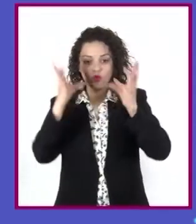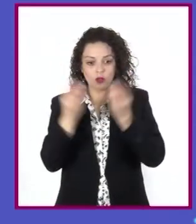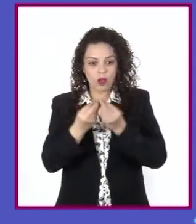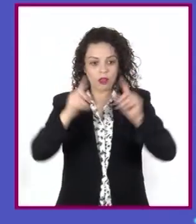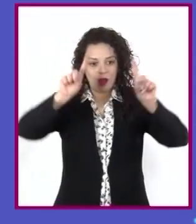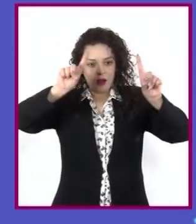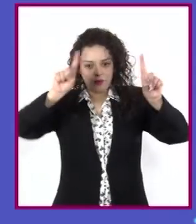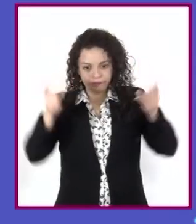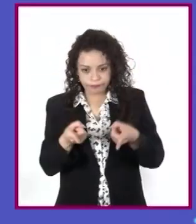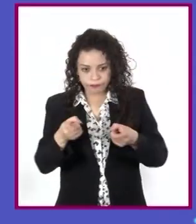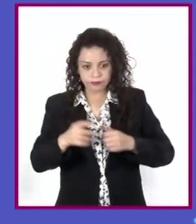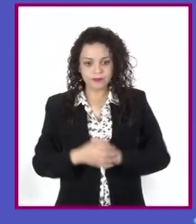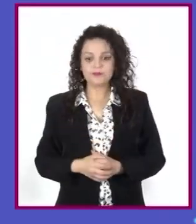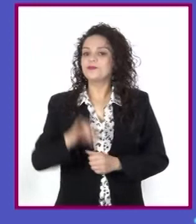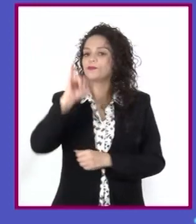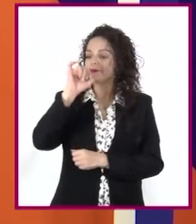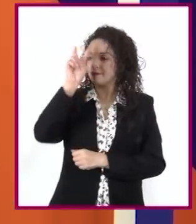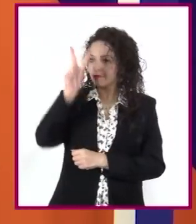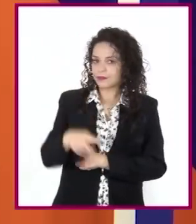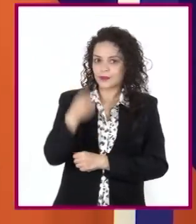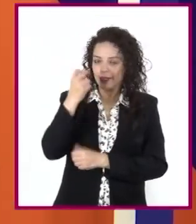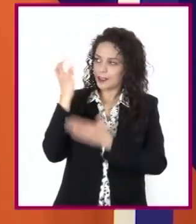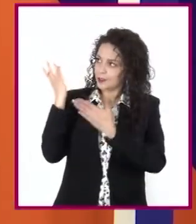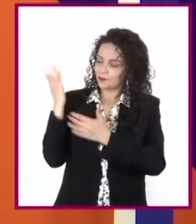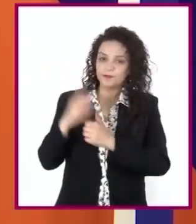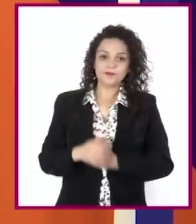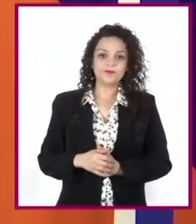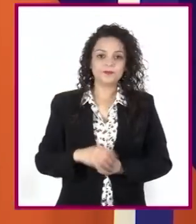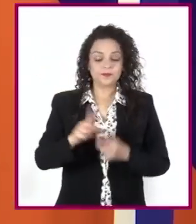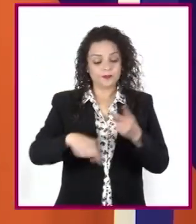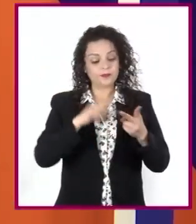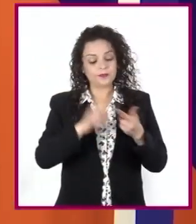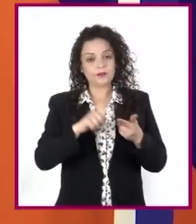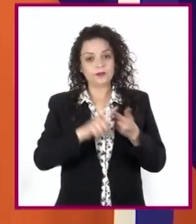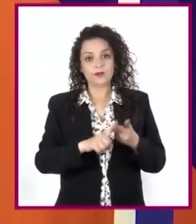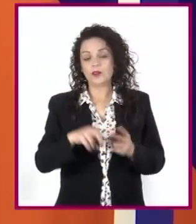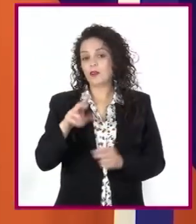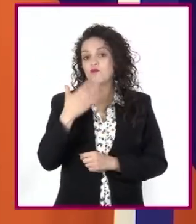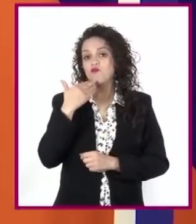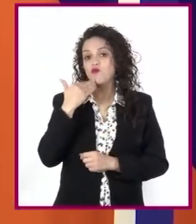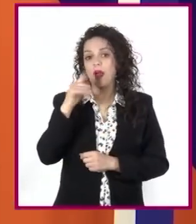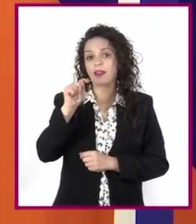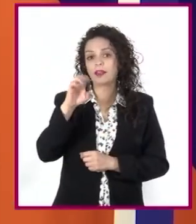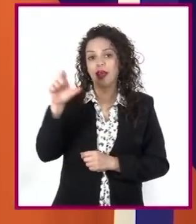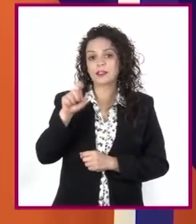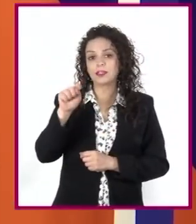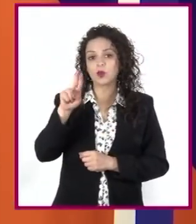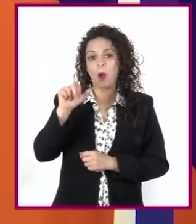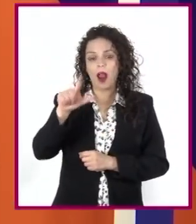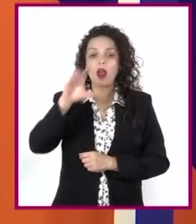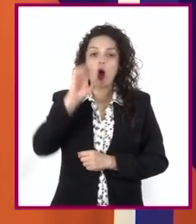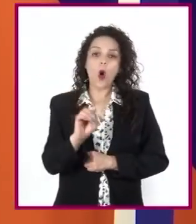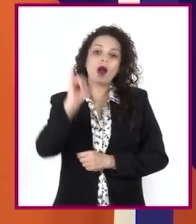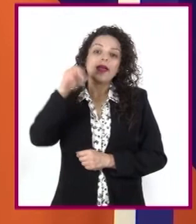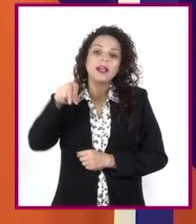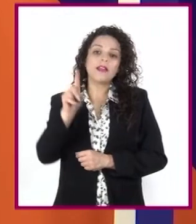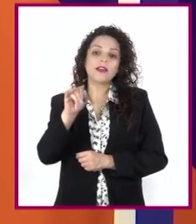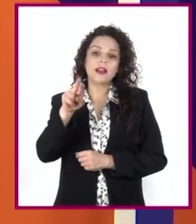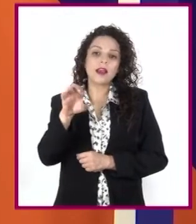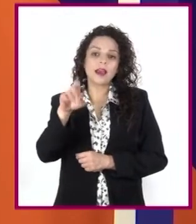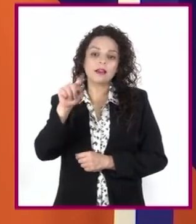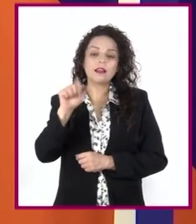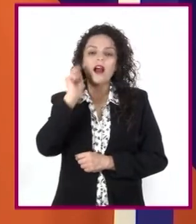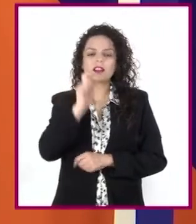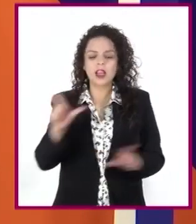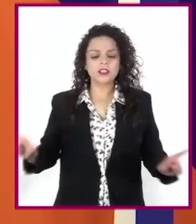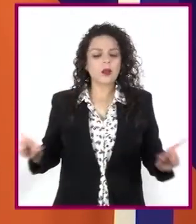paréntesis. Así es. Sigamos con la cita no textual o indirecta, la cual consiste en un resumen